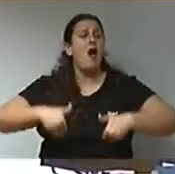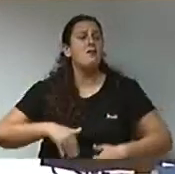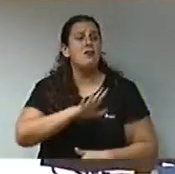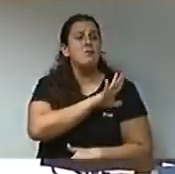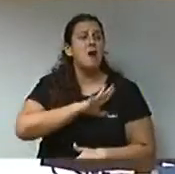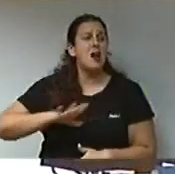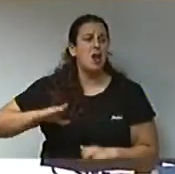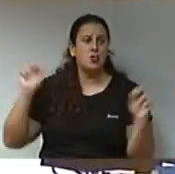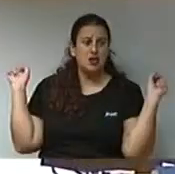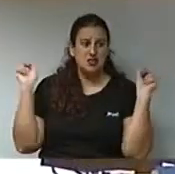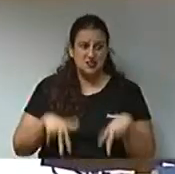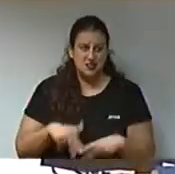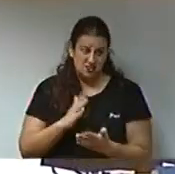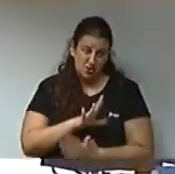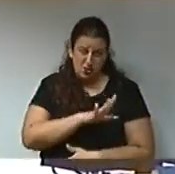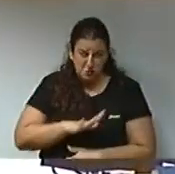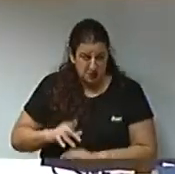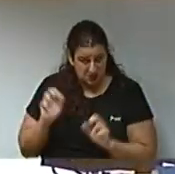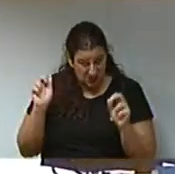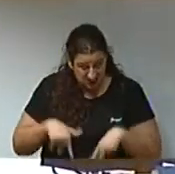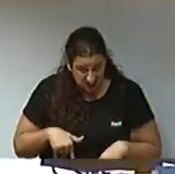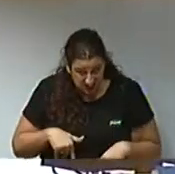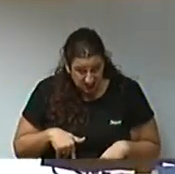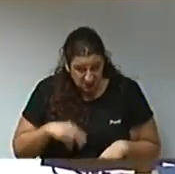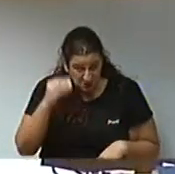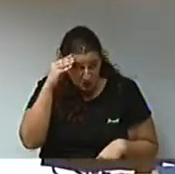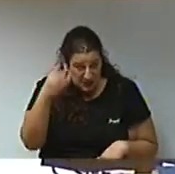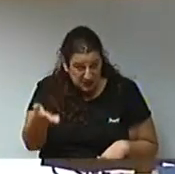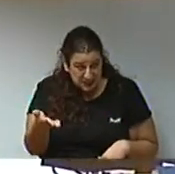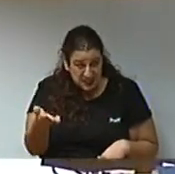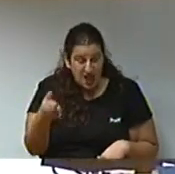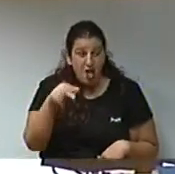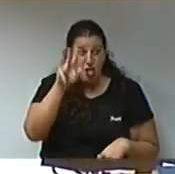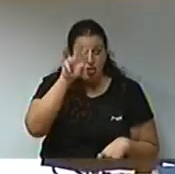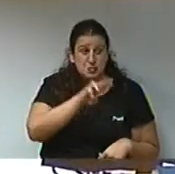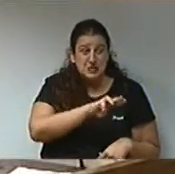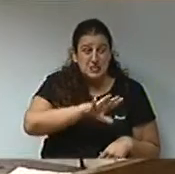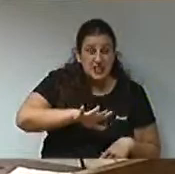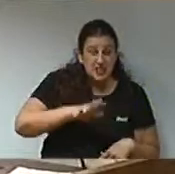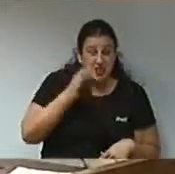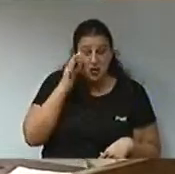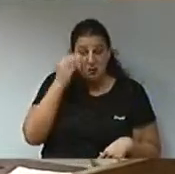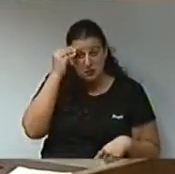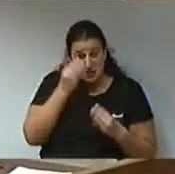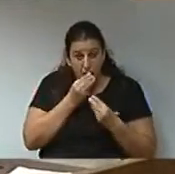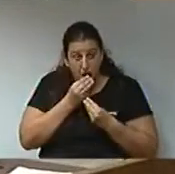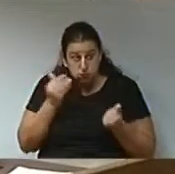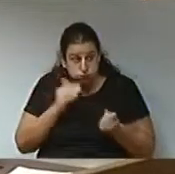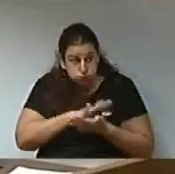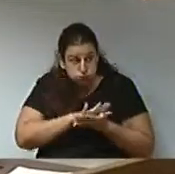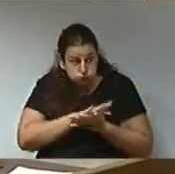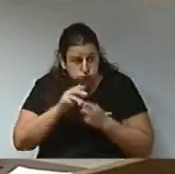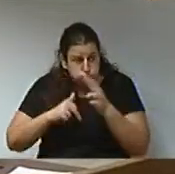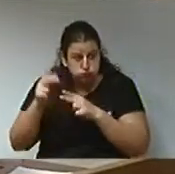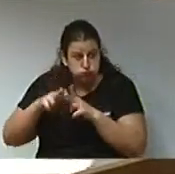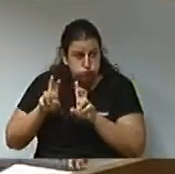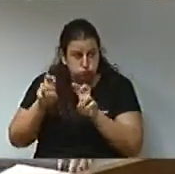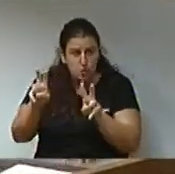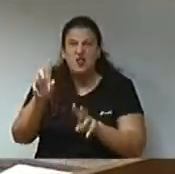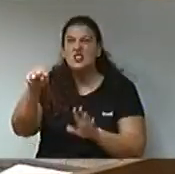usted que es más de lo que teníamos en el 2015. 2035 barracones y va a acabar el curso sin barracones. ¿Quién ha apuntado eso?